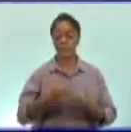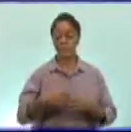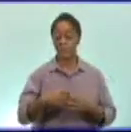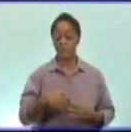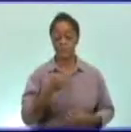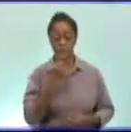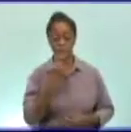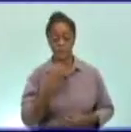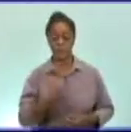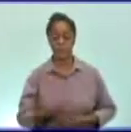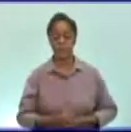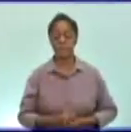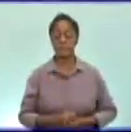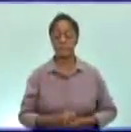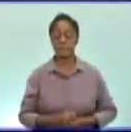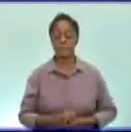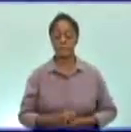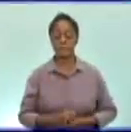alimento.